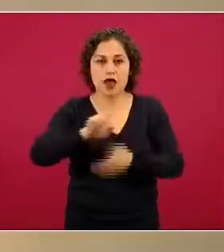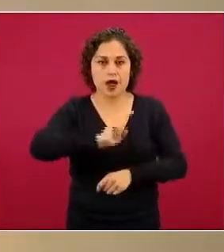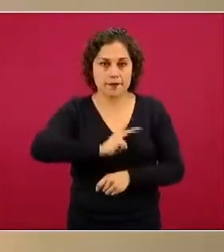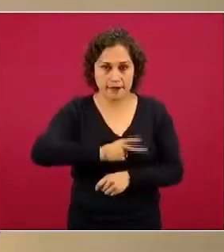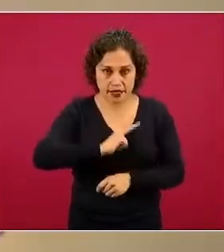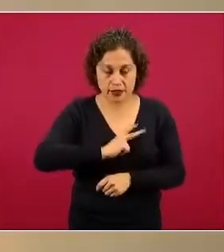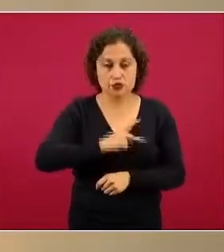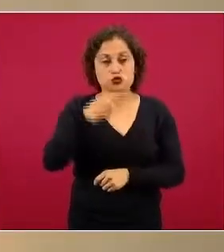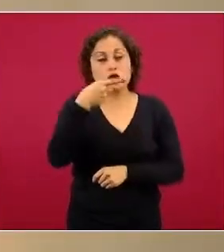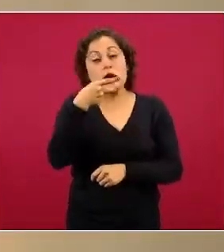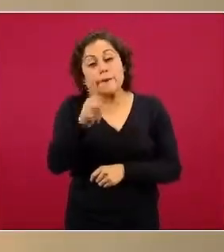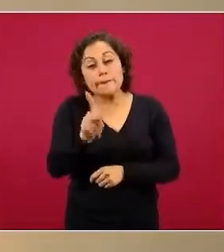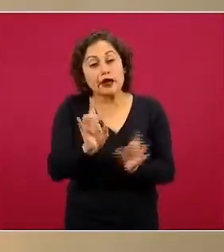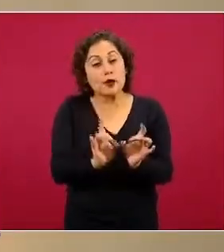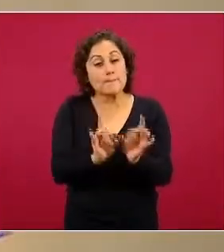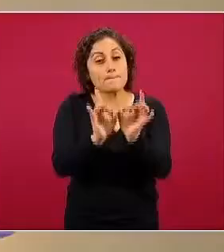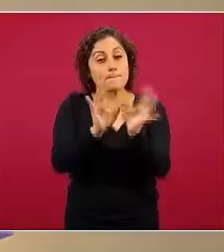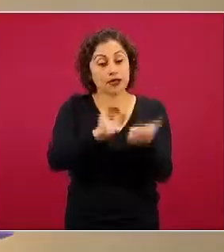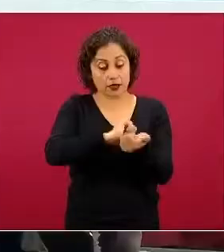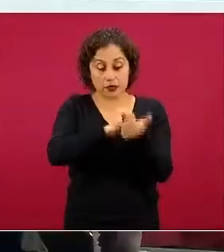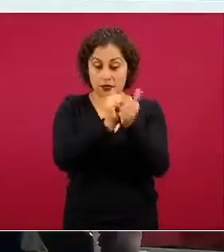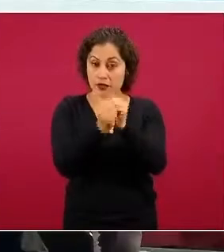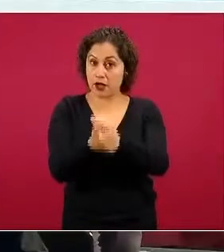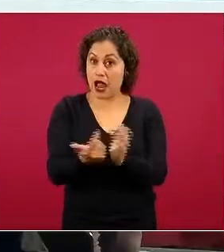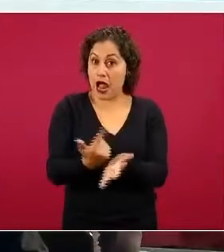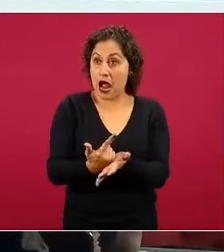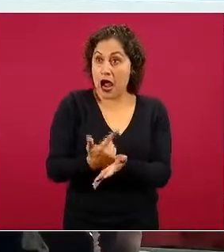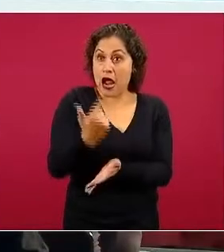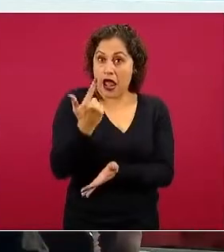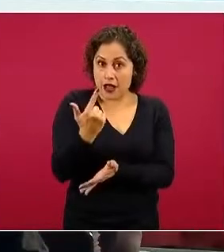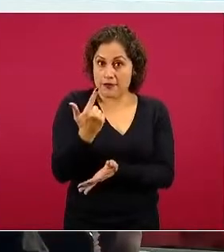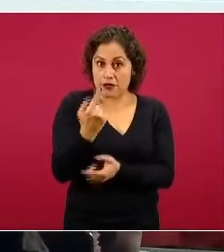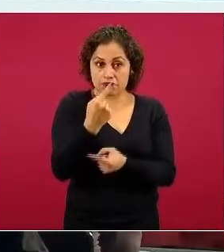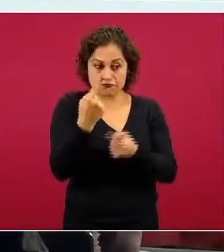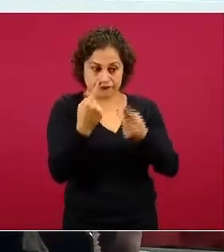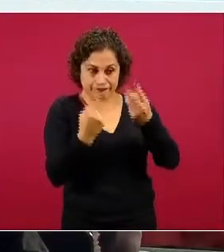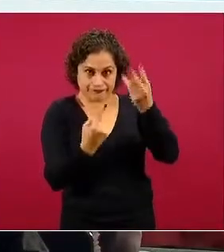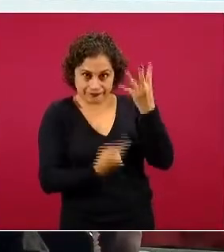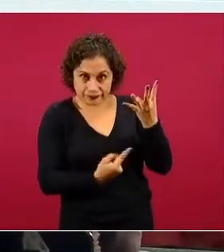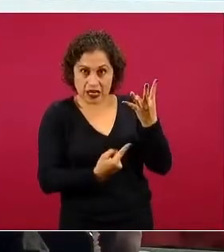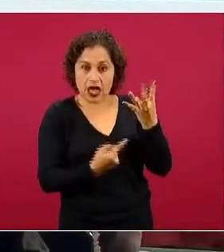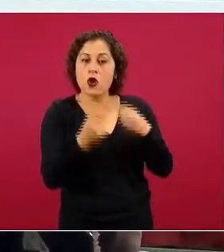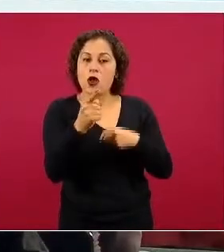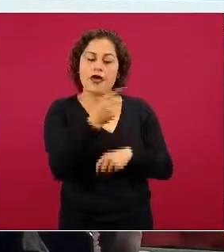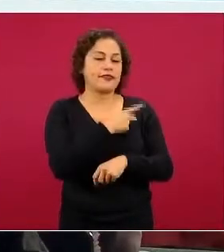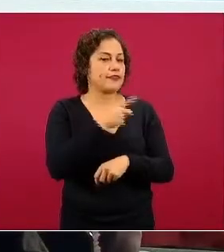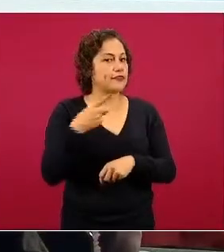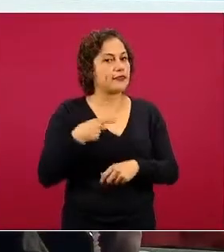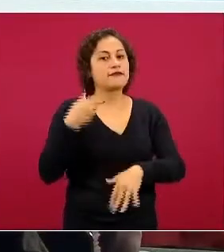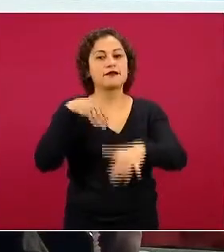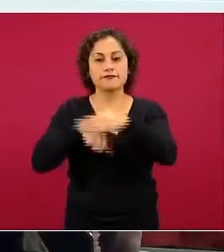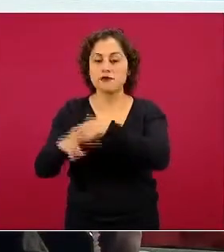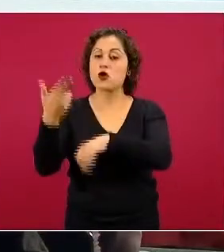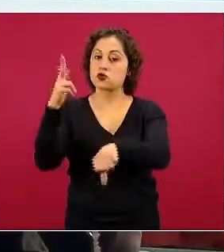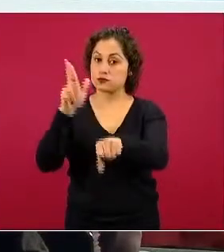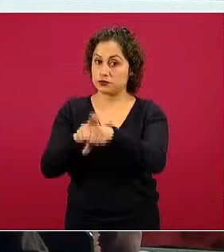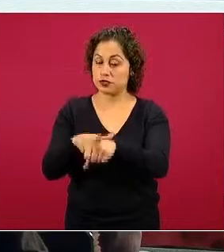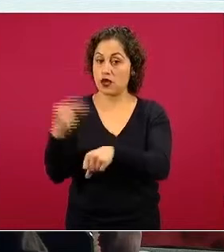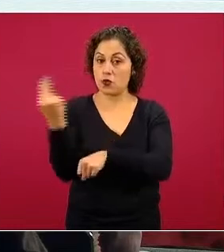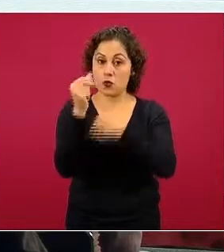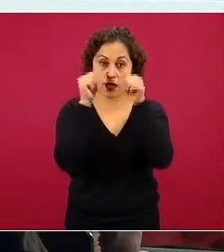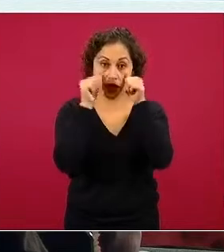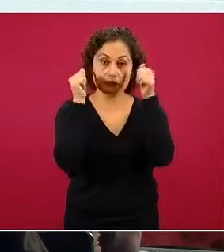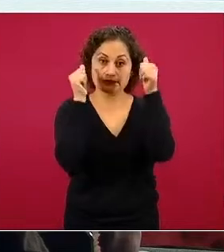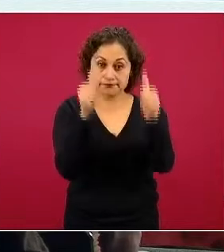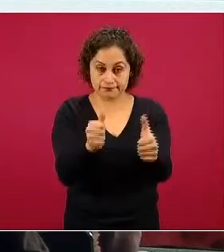empieza con estos datos de alarma, hay que acudir a un hospital a recibir la atención que requiere,